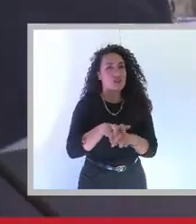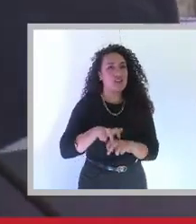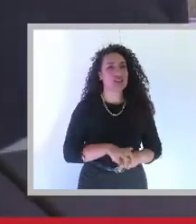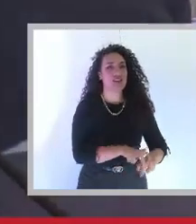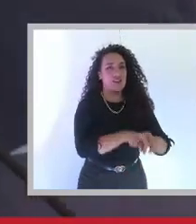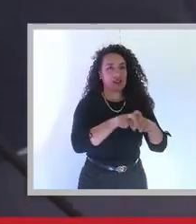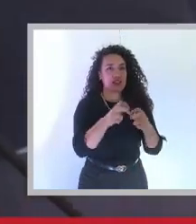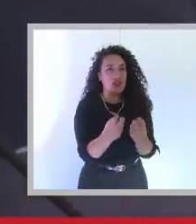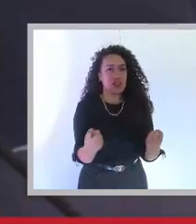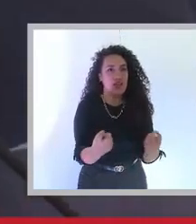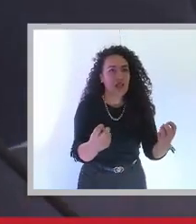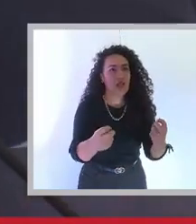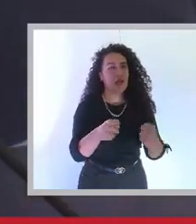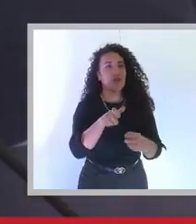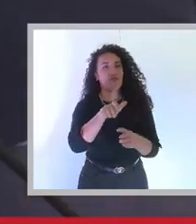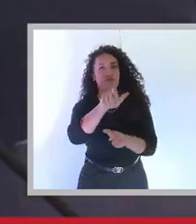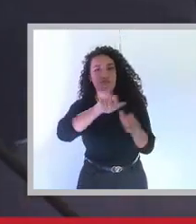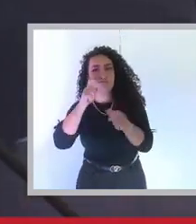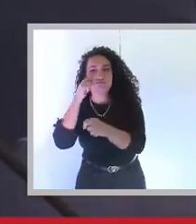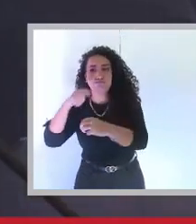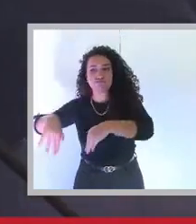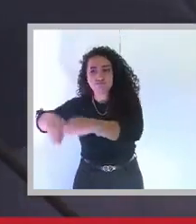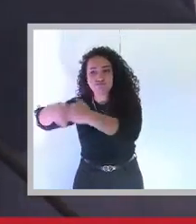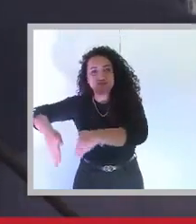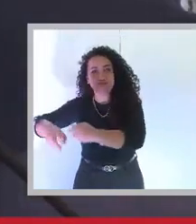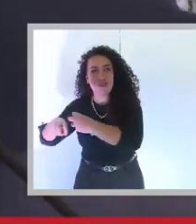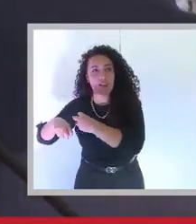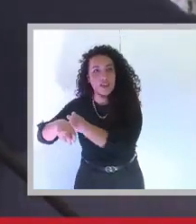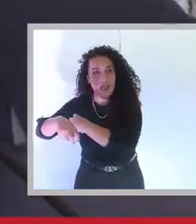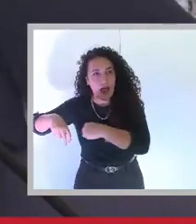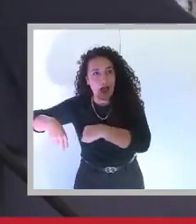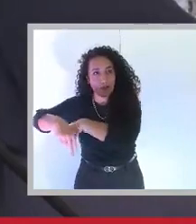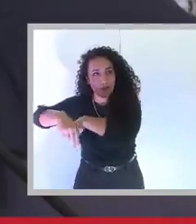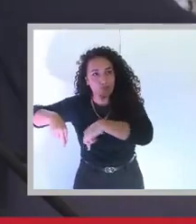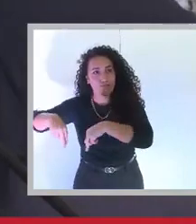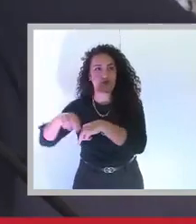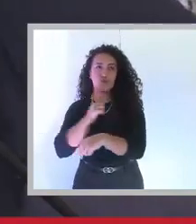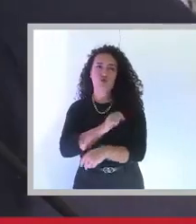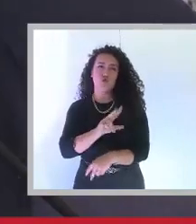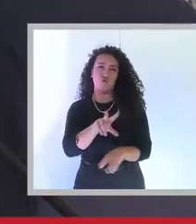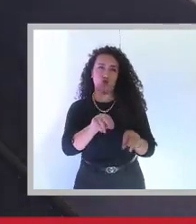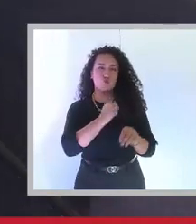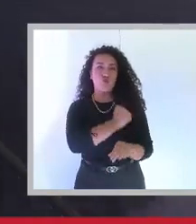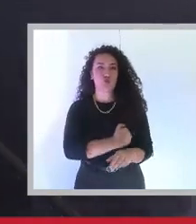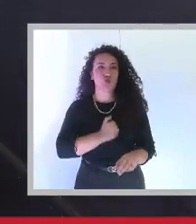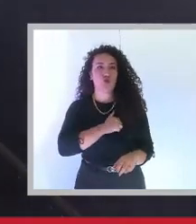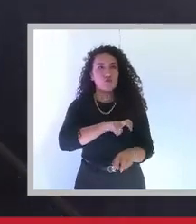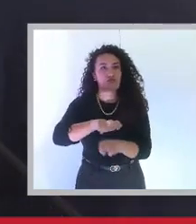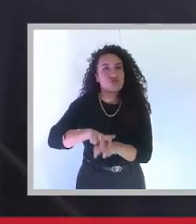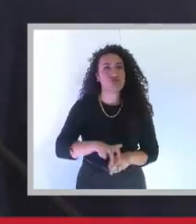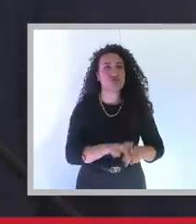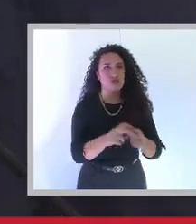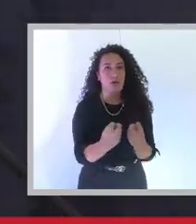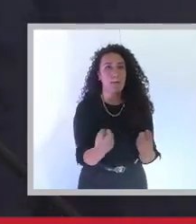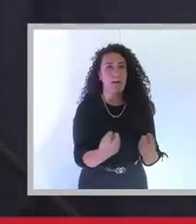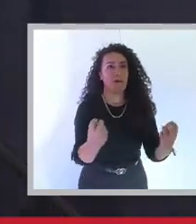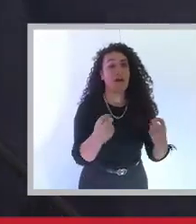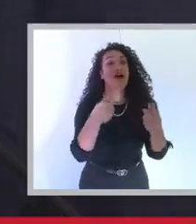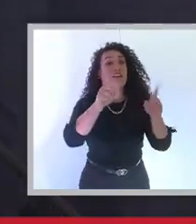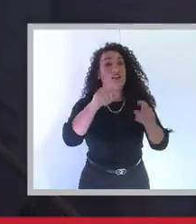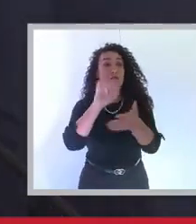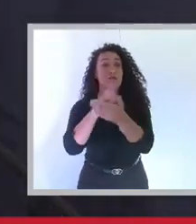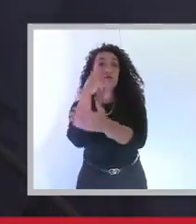ahí en los pasillos, por favor, tomar asiento. Y los que están afuera, bueno.